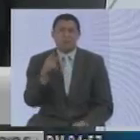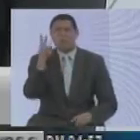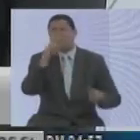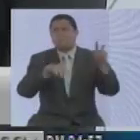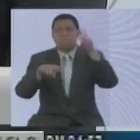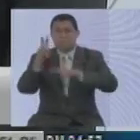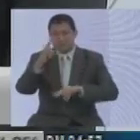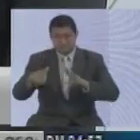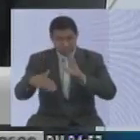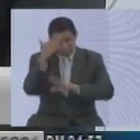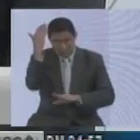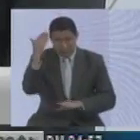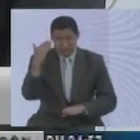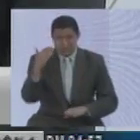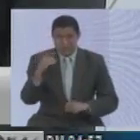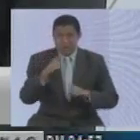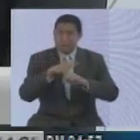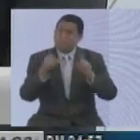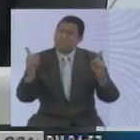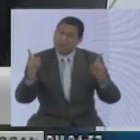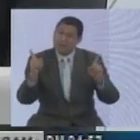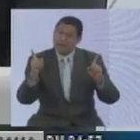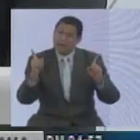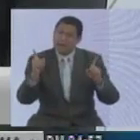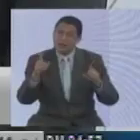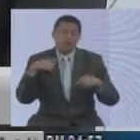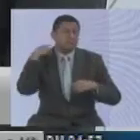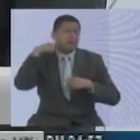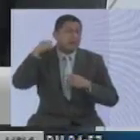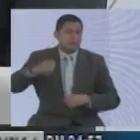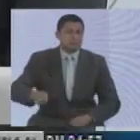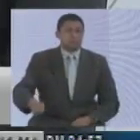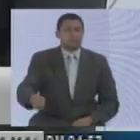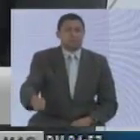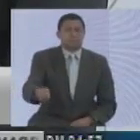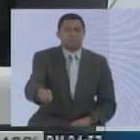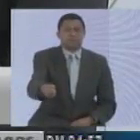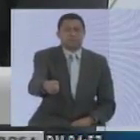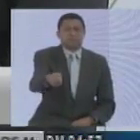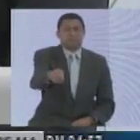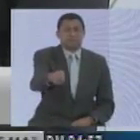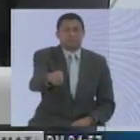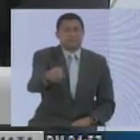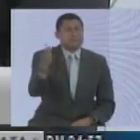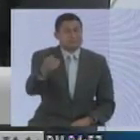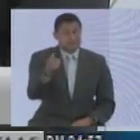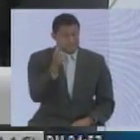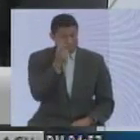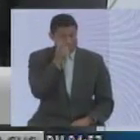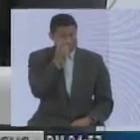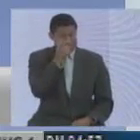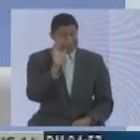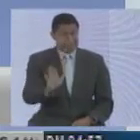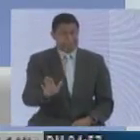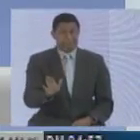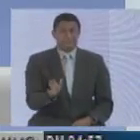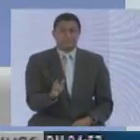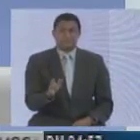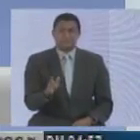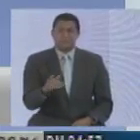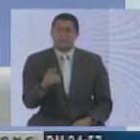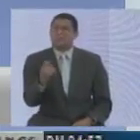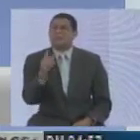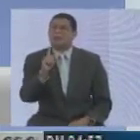perrito pero en este caso pónganle su cadena y lleven los bajos siempre supervisión en cuanto al